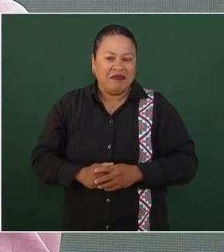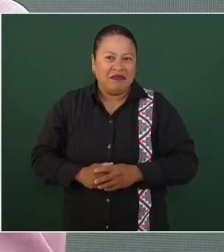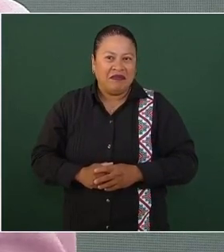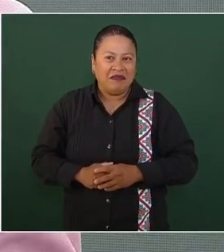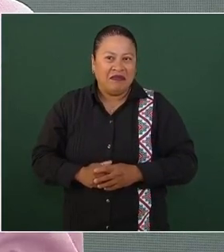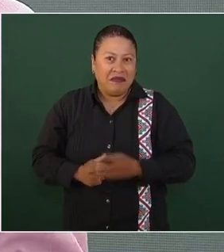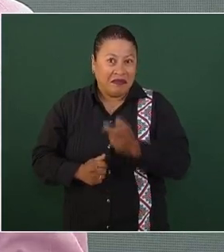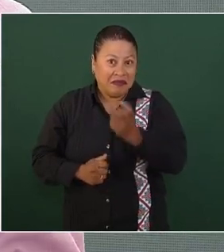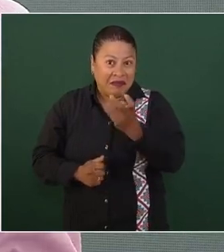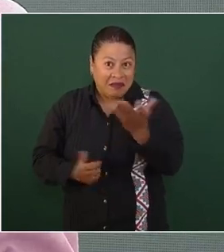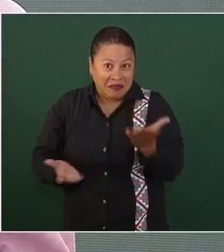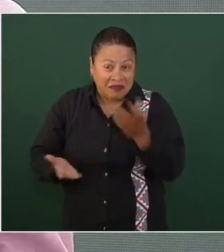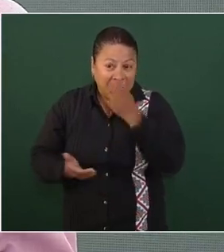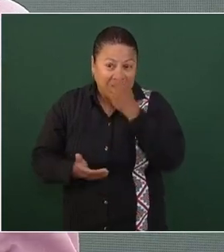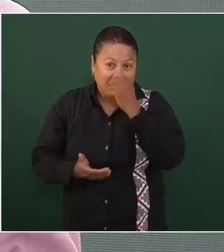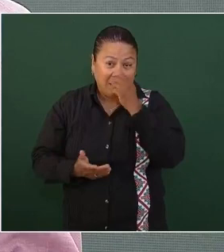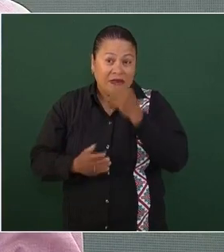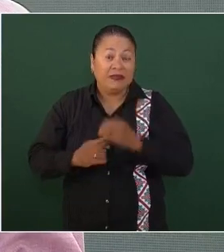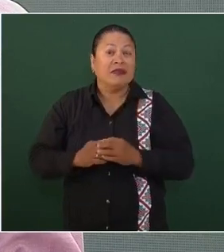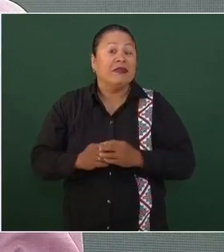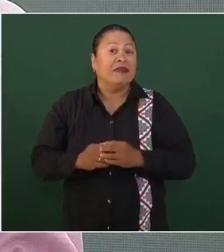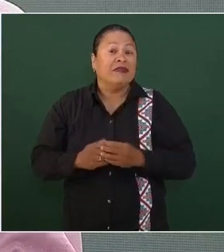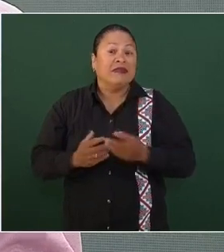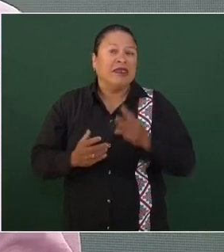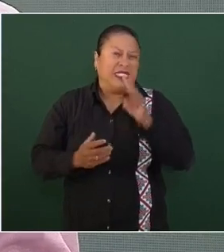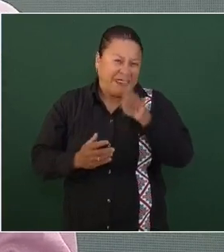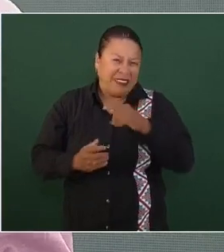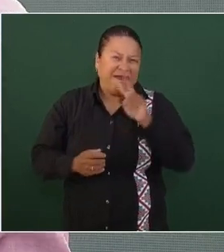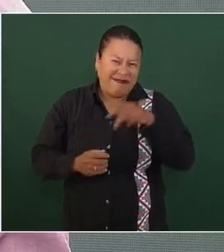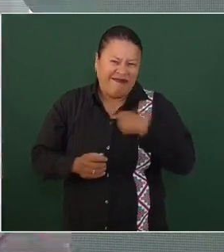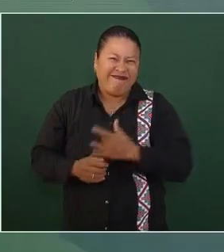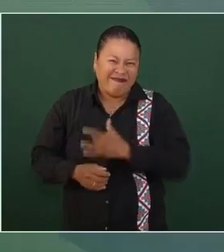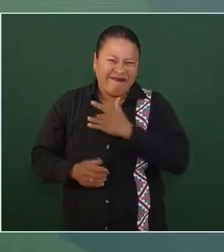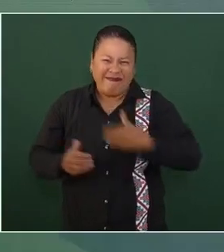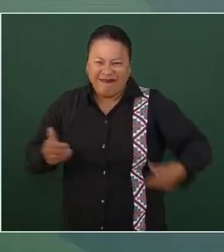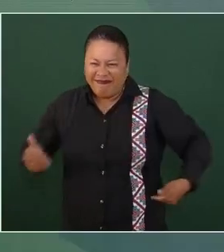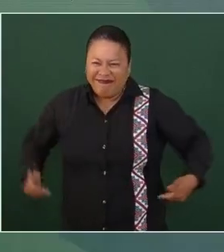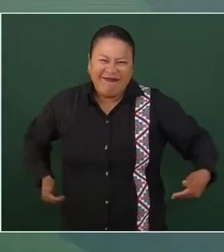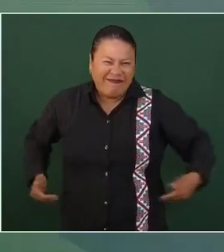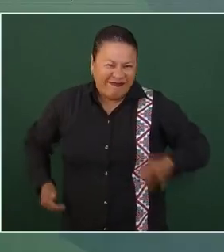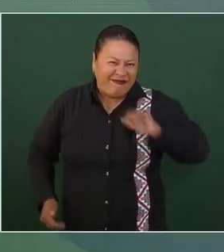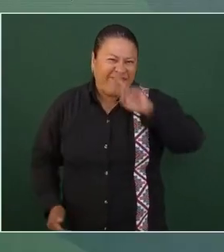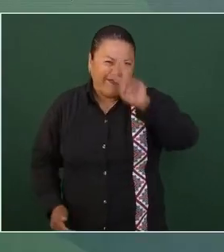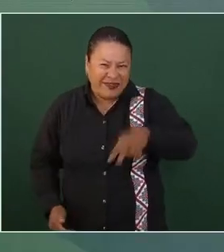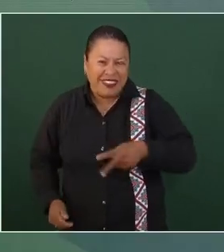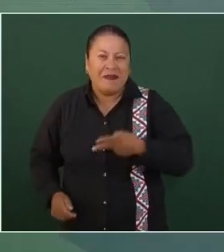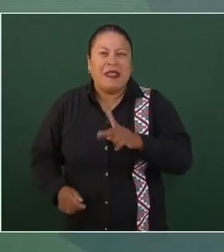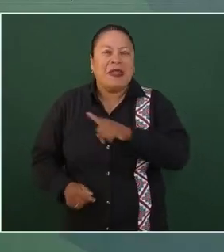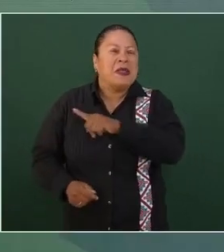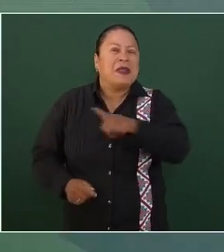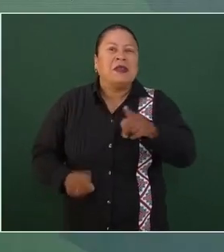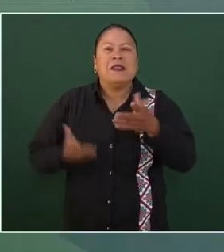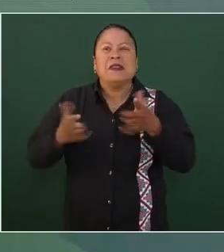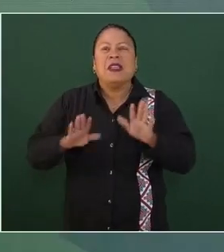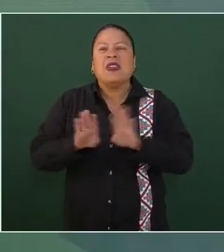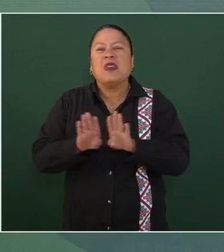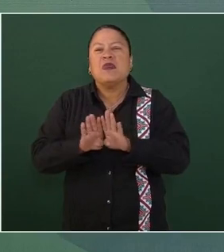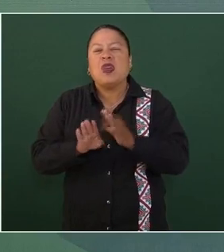entonces si es este a veces molesto pero también están acostumbrados